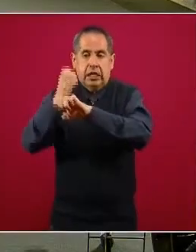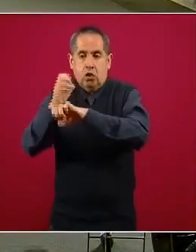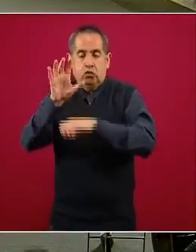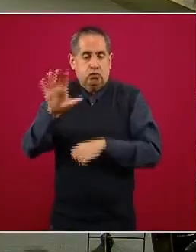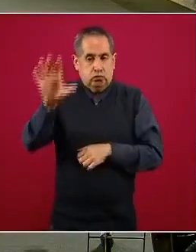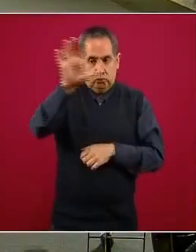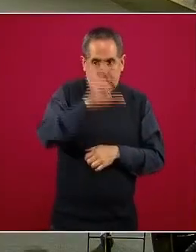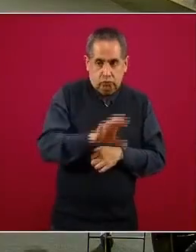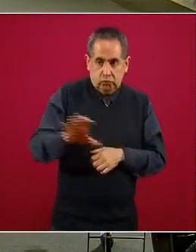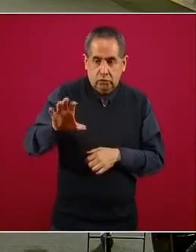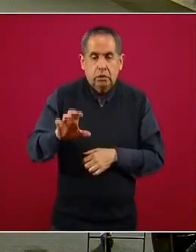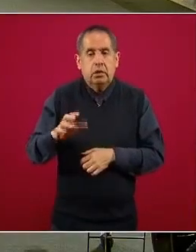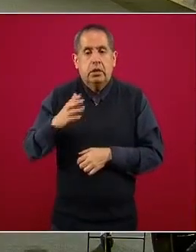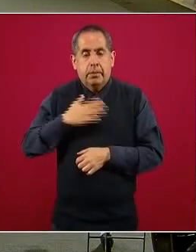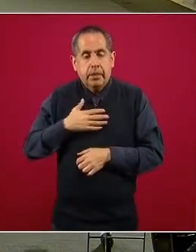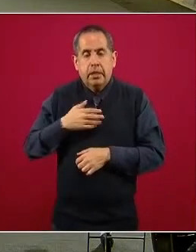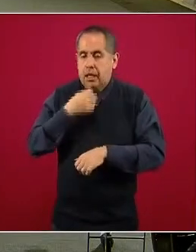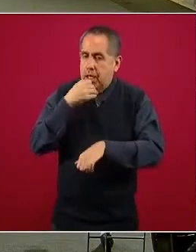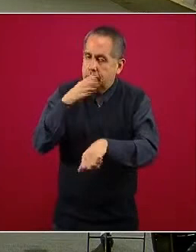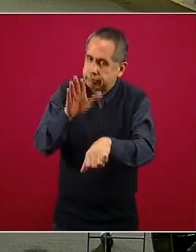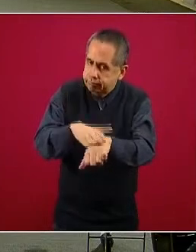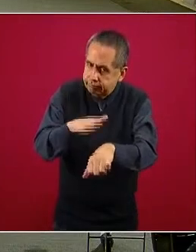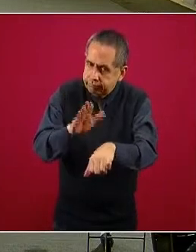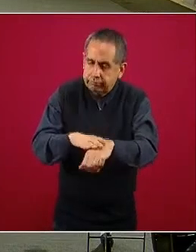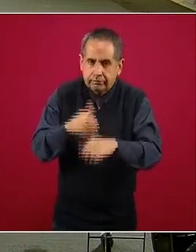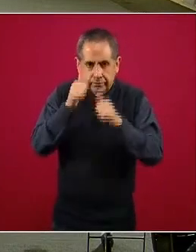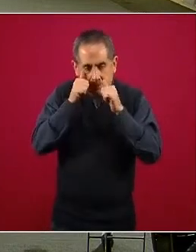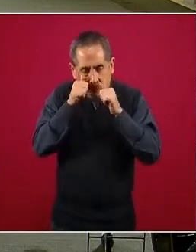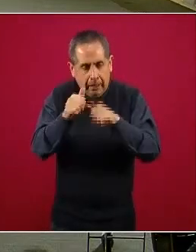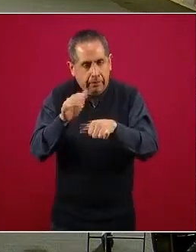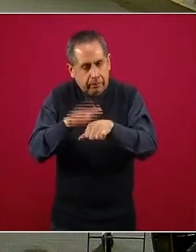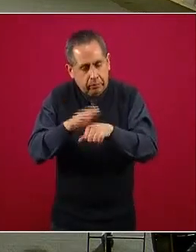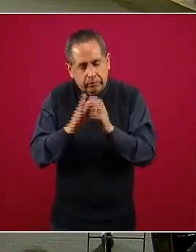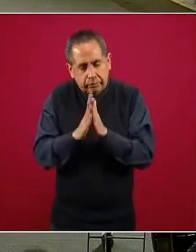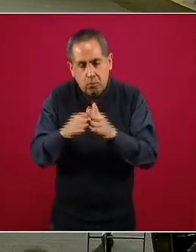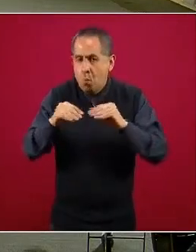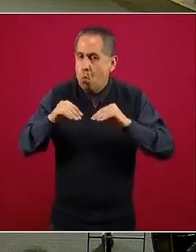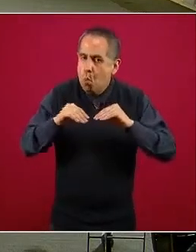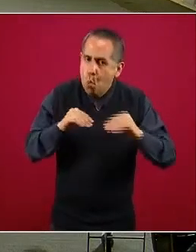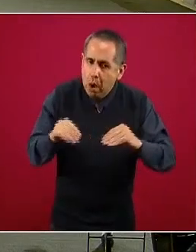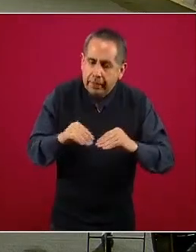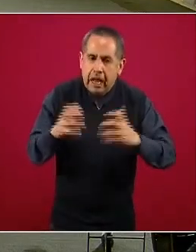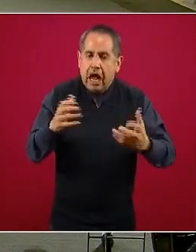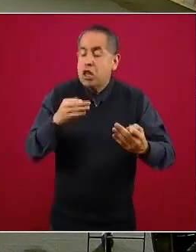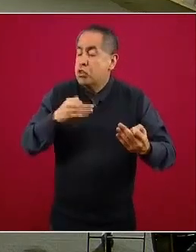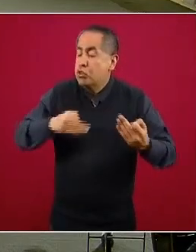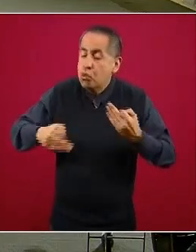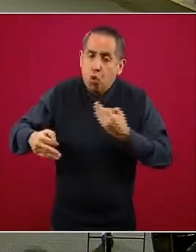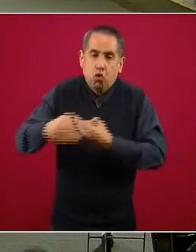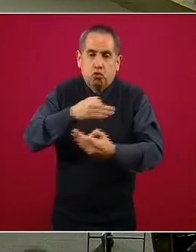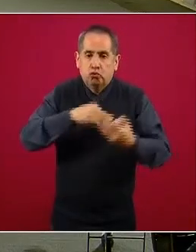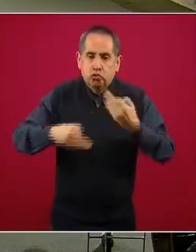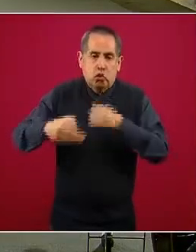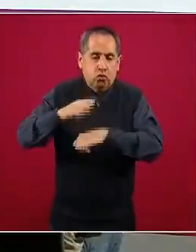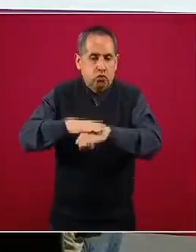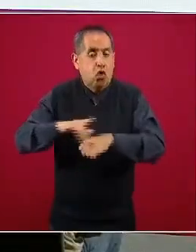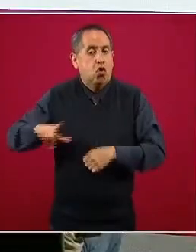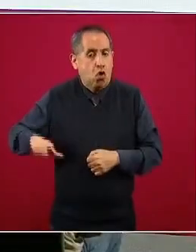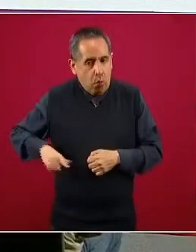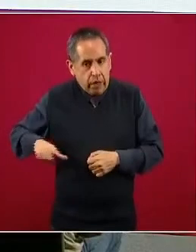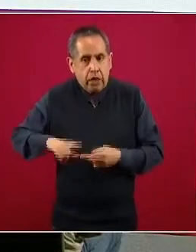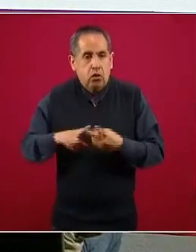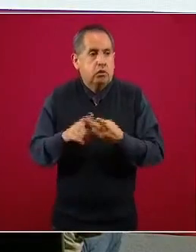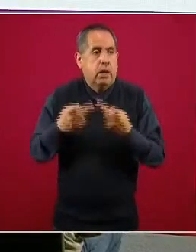es donde aplica mi llamado a la acción de todas y todos,